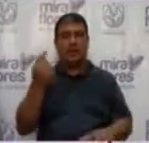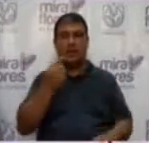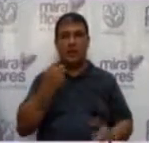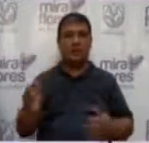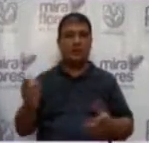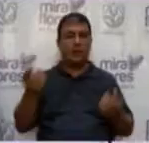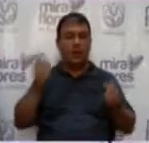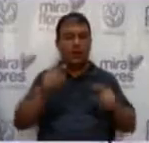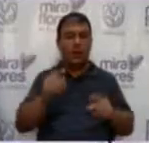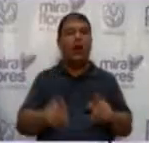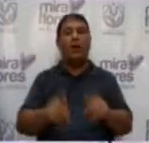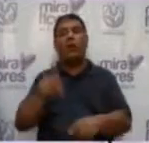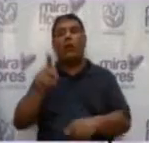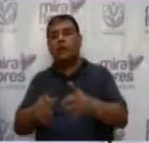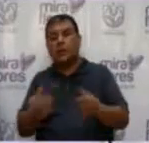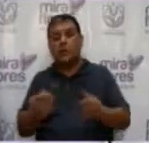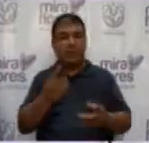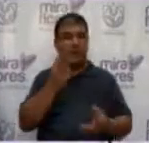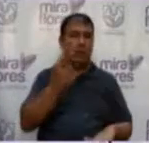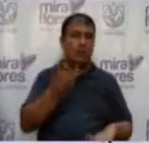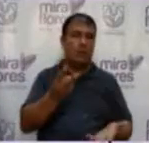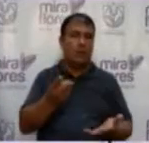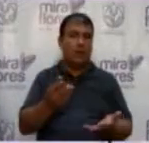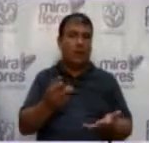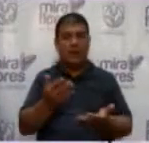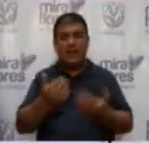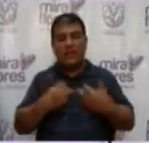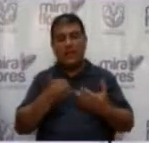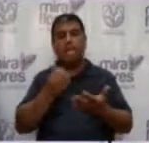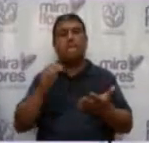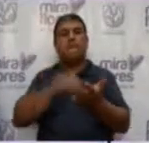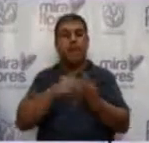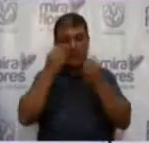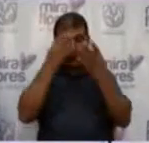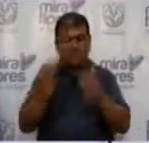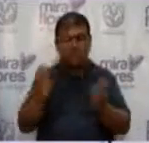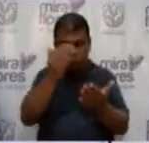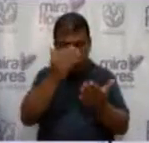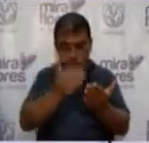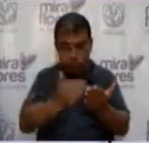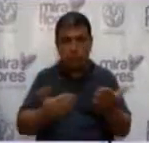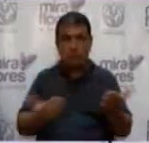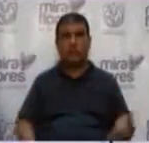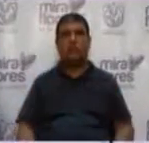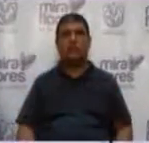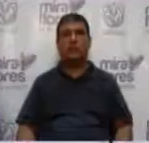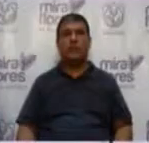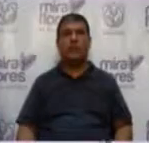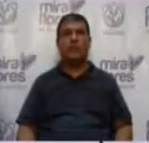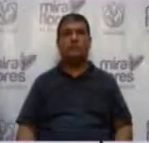algún miembro del Consejo Municipal quisiera tener mayor información al respecto.